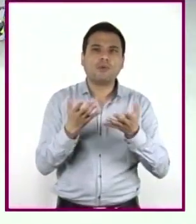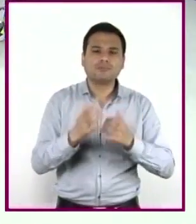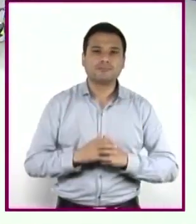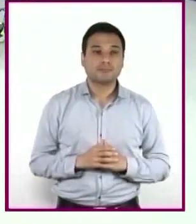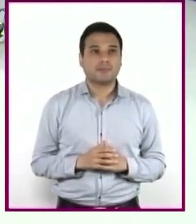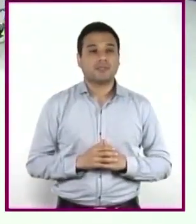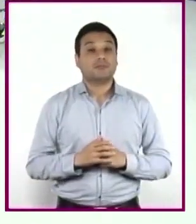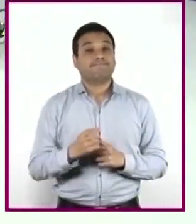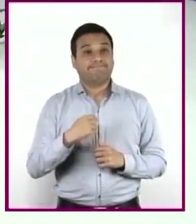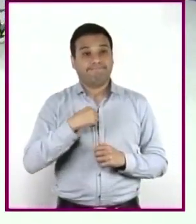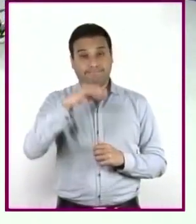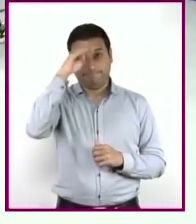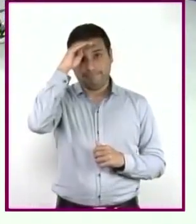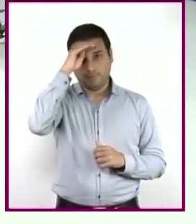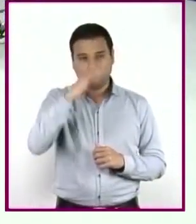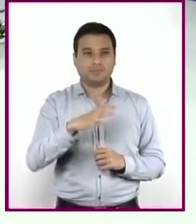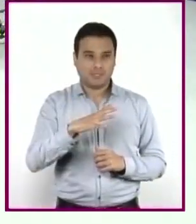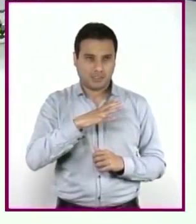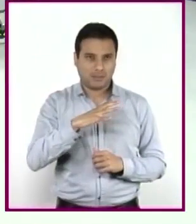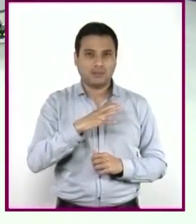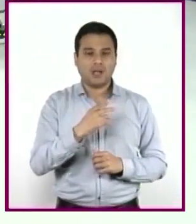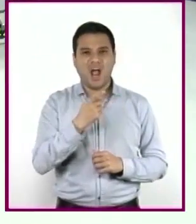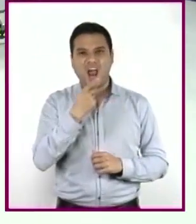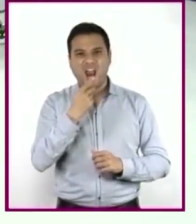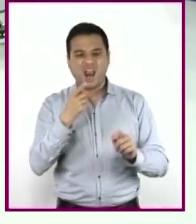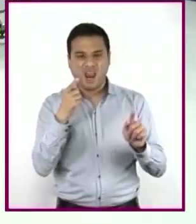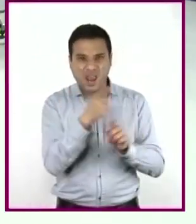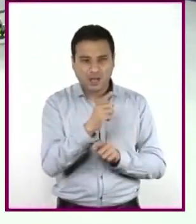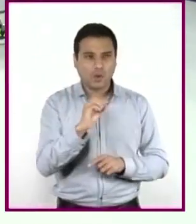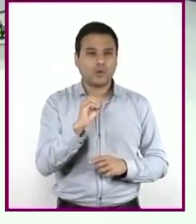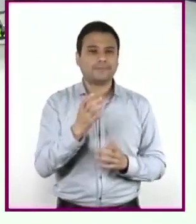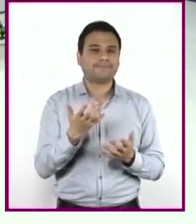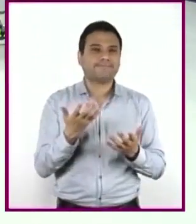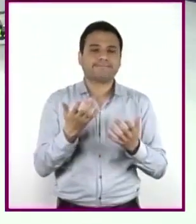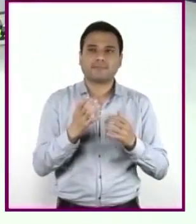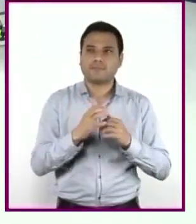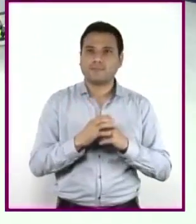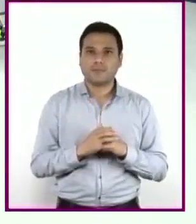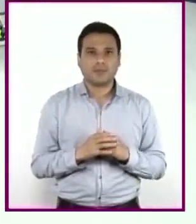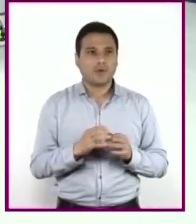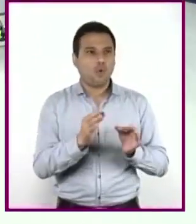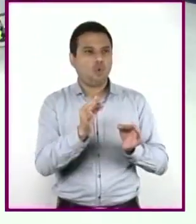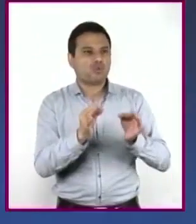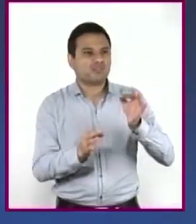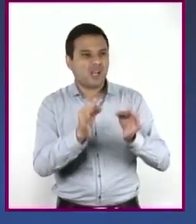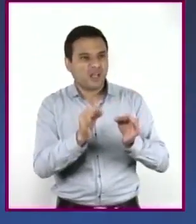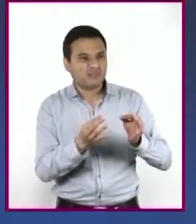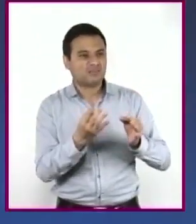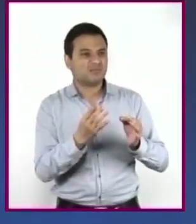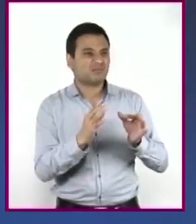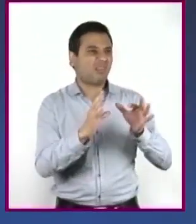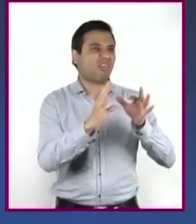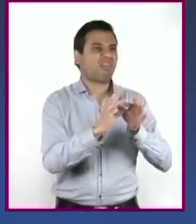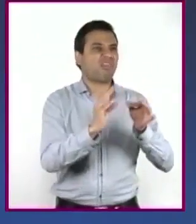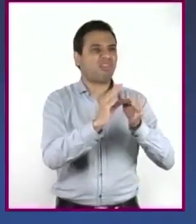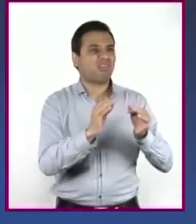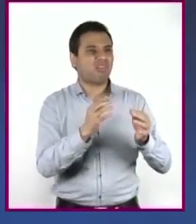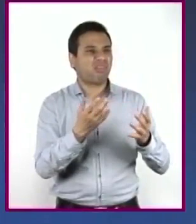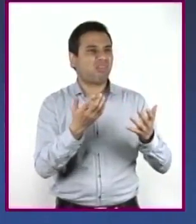Edai? Pues yo digo que a través de insultos o de juzgar a la otra